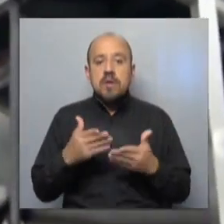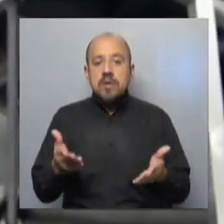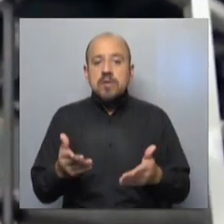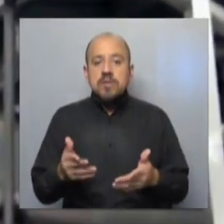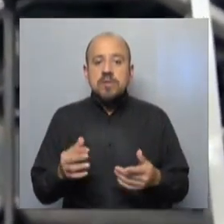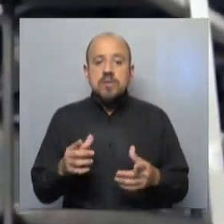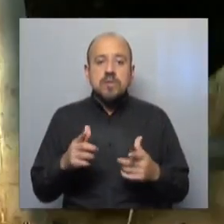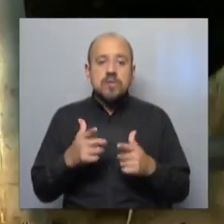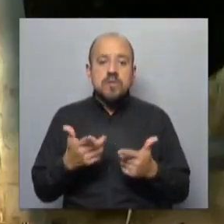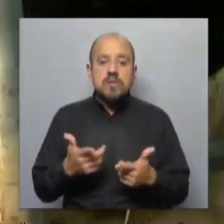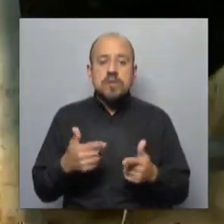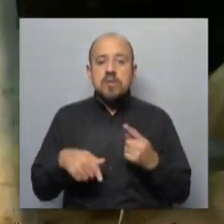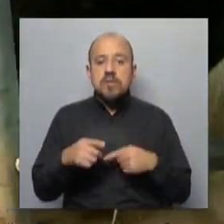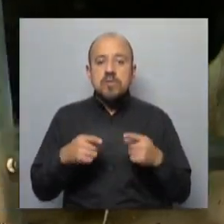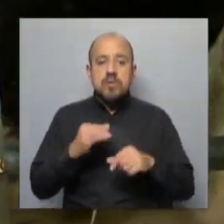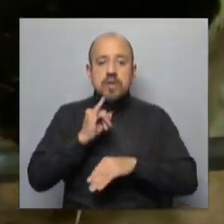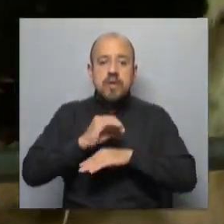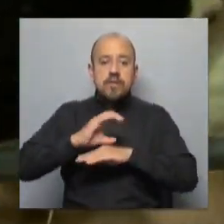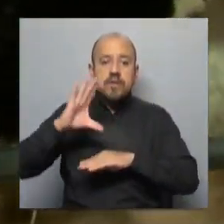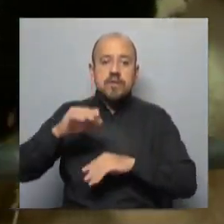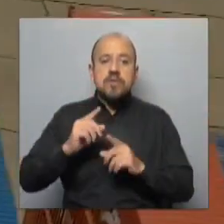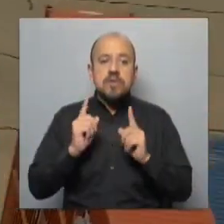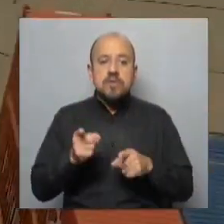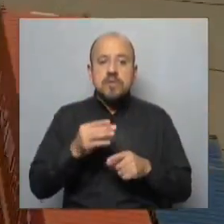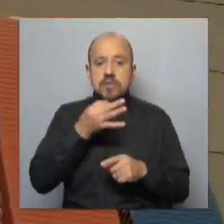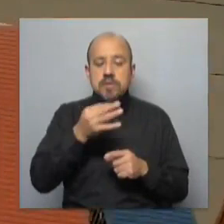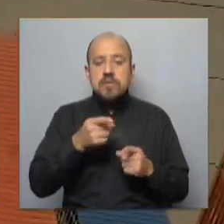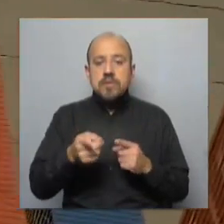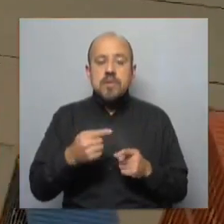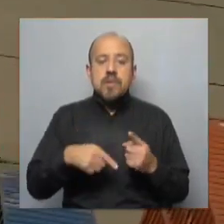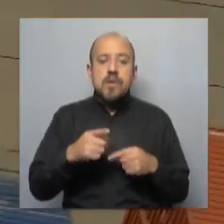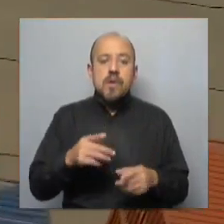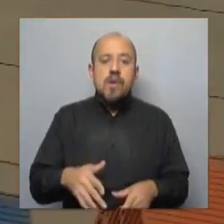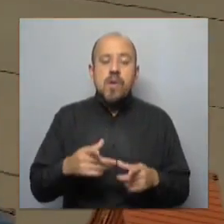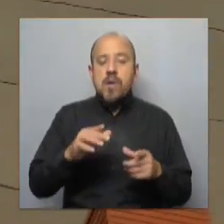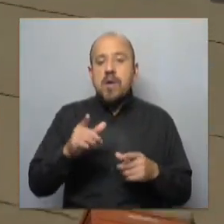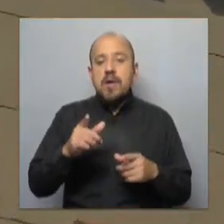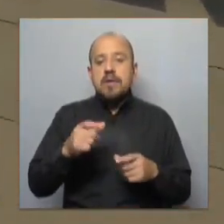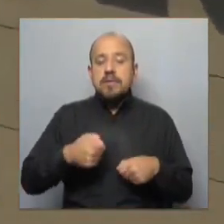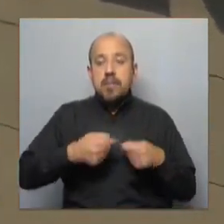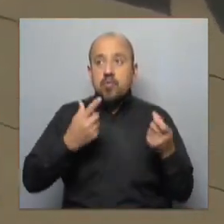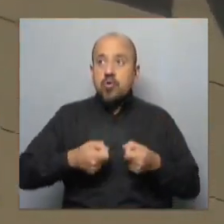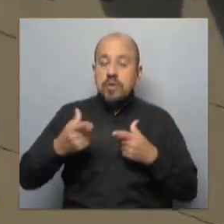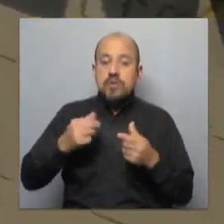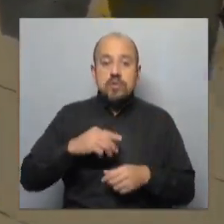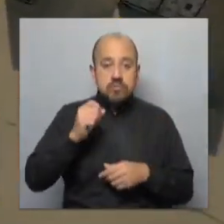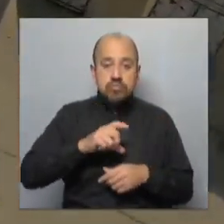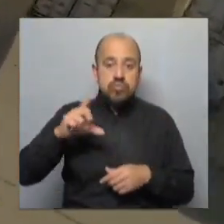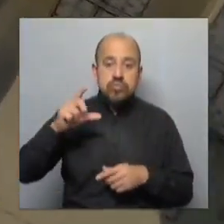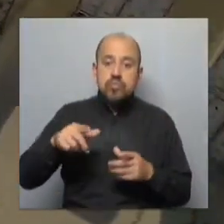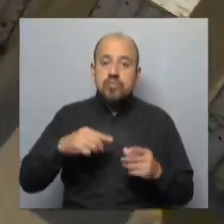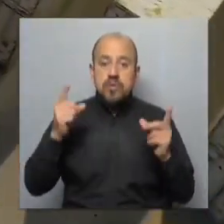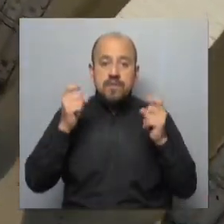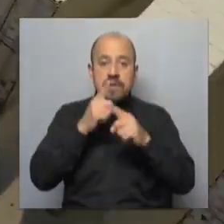impactar en las medidas contra la inflación además aseguró que el incremento de las exportaciones se produce en un escenario difícil